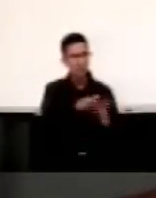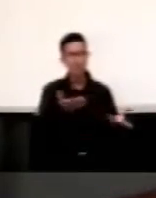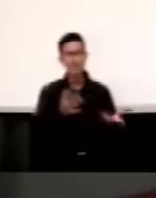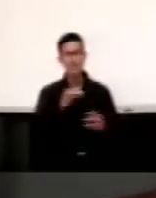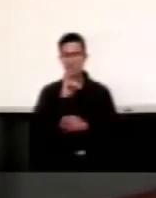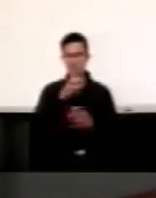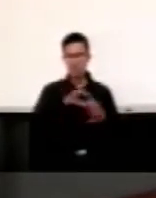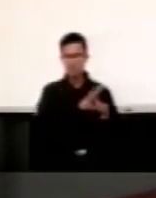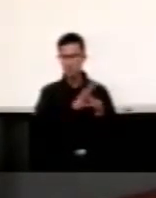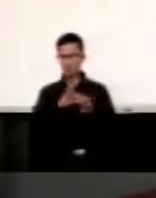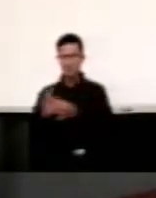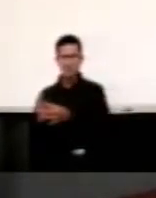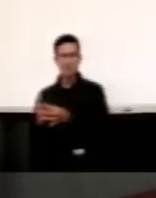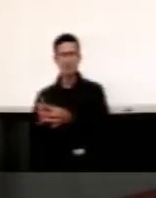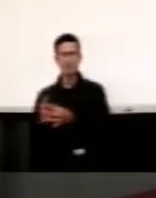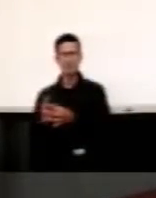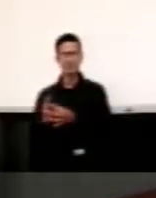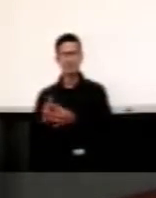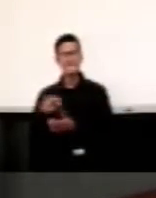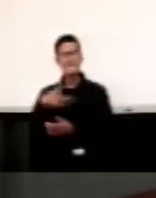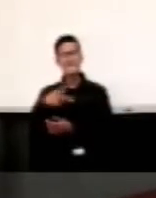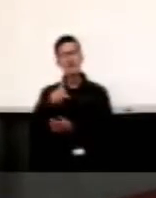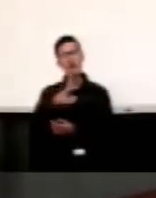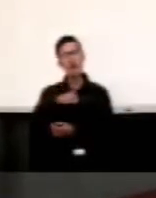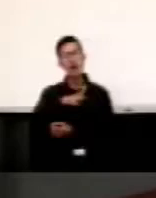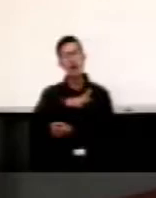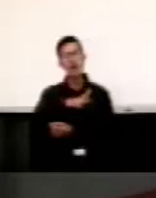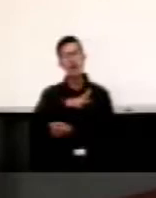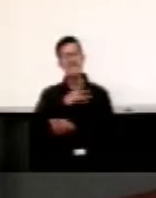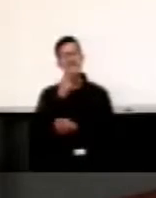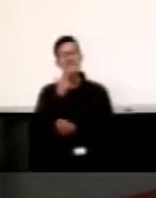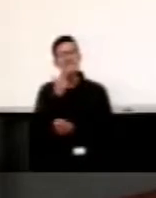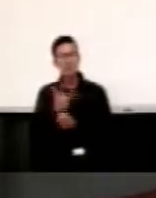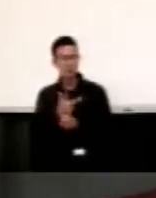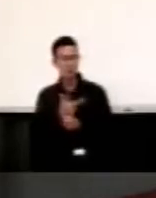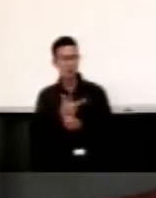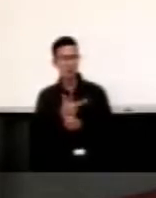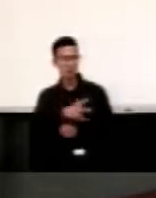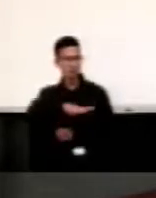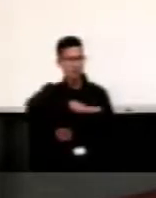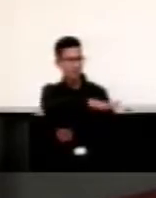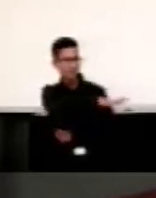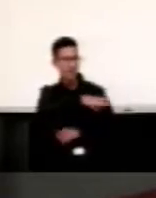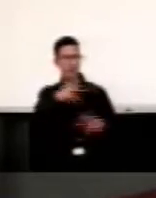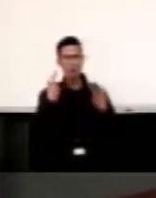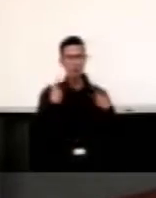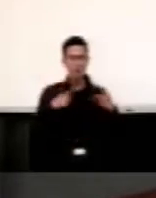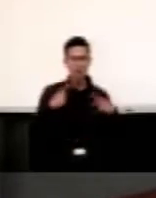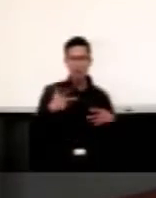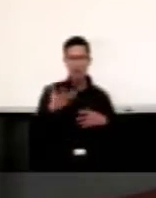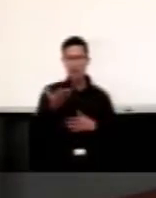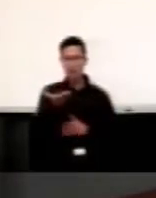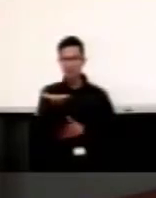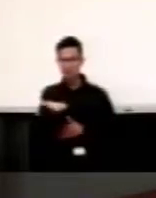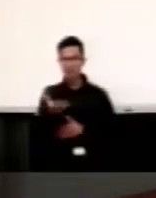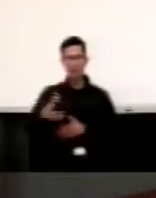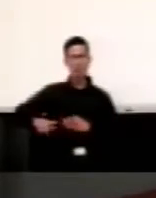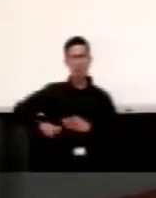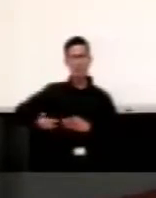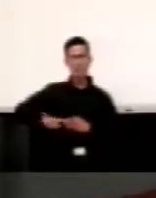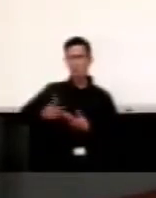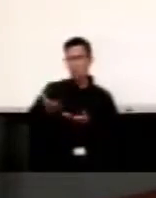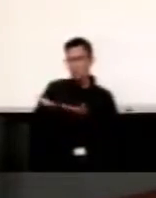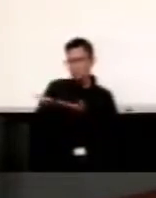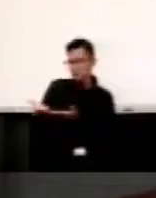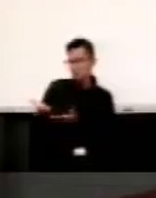público, pero hay una corresponsabilidad, sociedad, gobierno, Estado, partidos políticos. Los